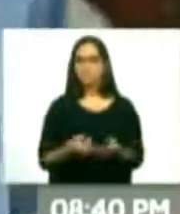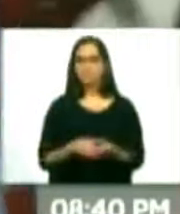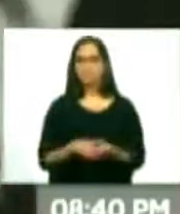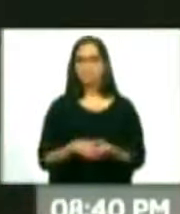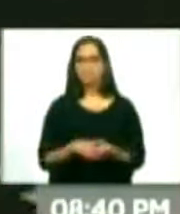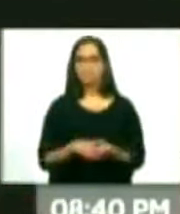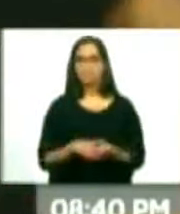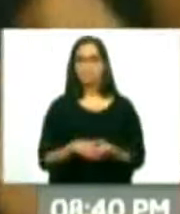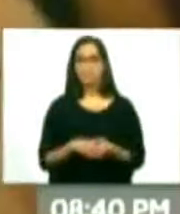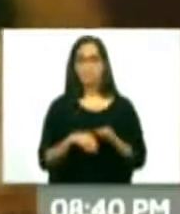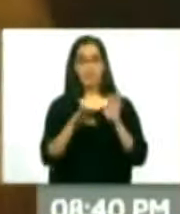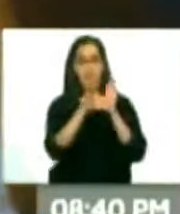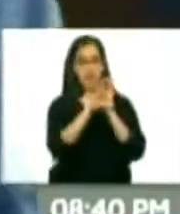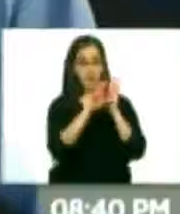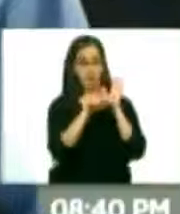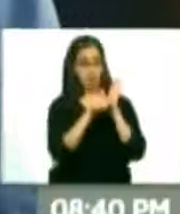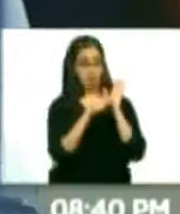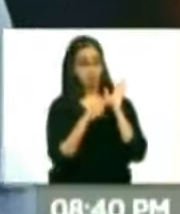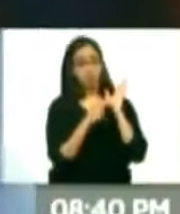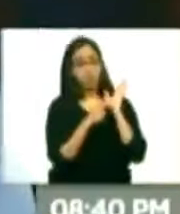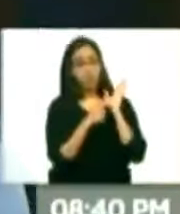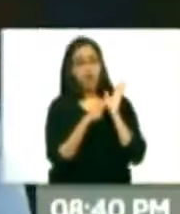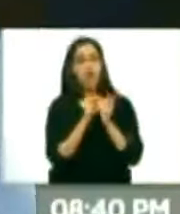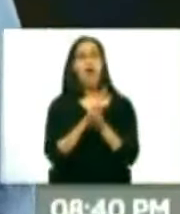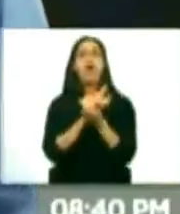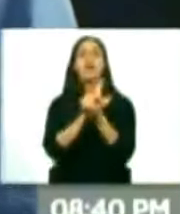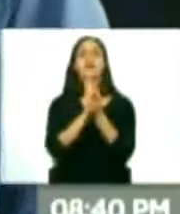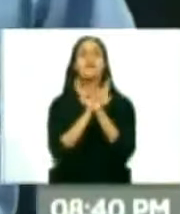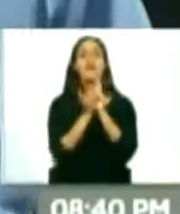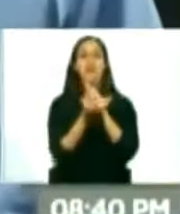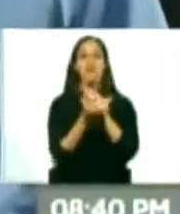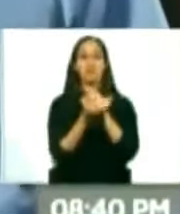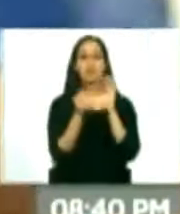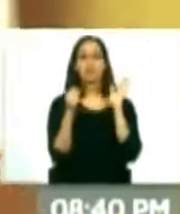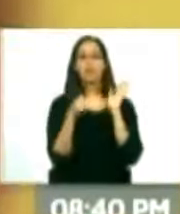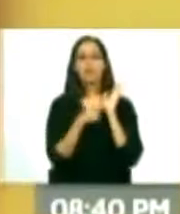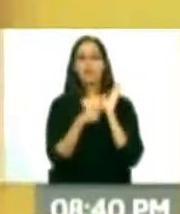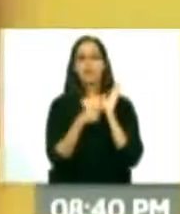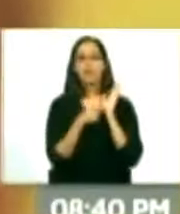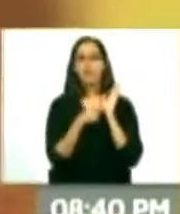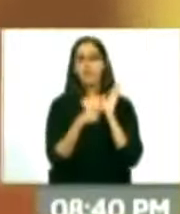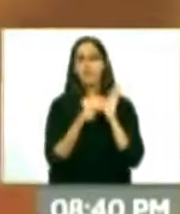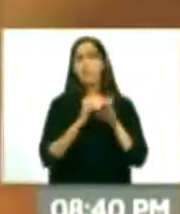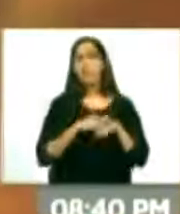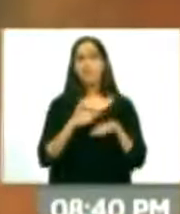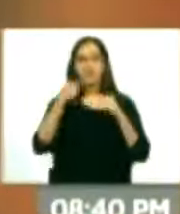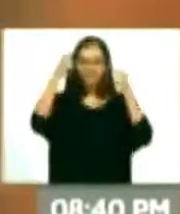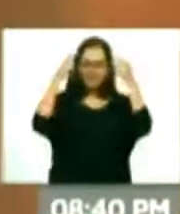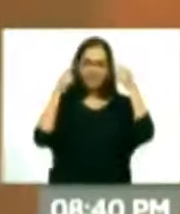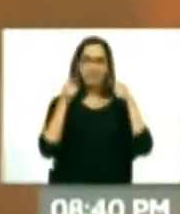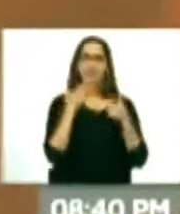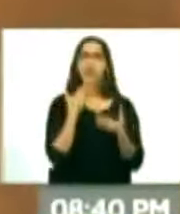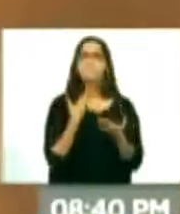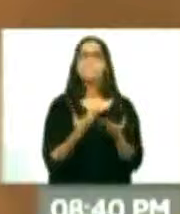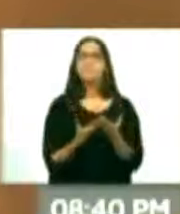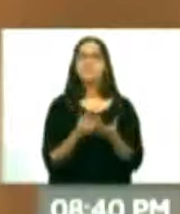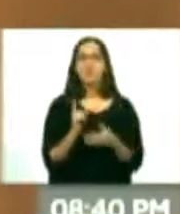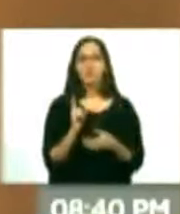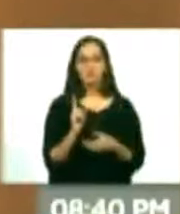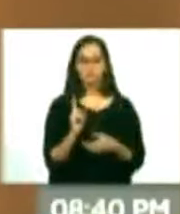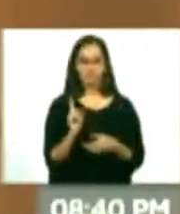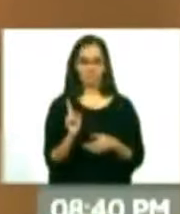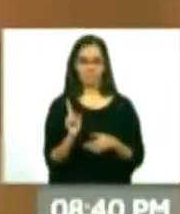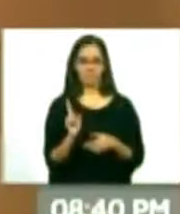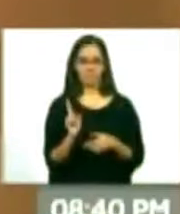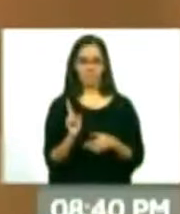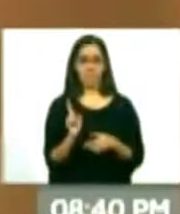Esto está aquí, el referéndum está en esta constitución porque Hugo Chávez lo solicitó.